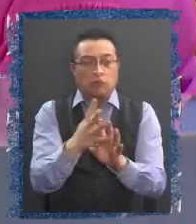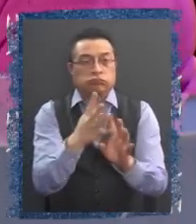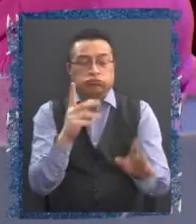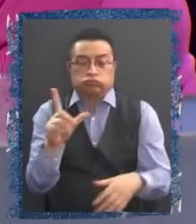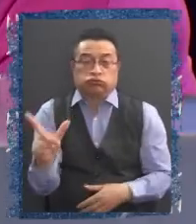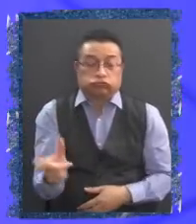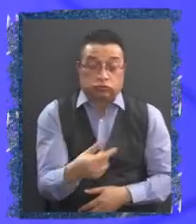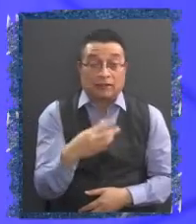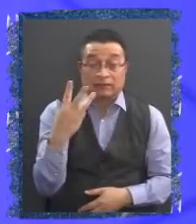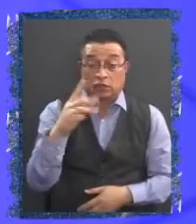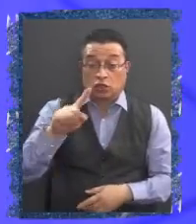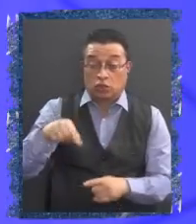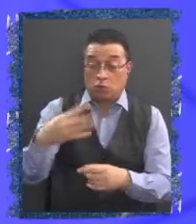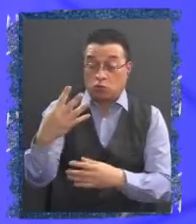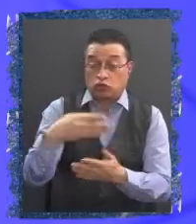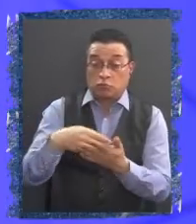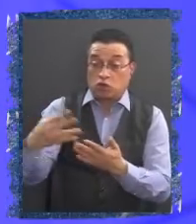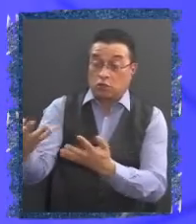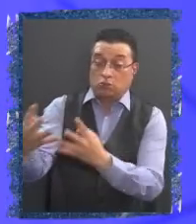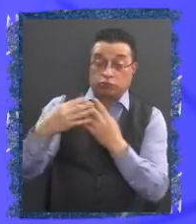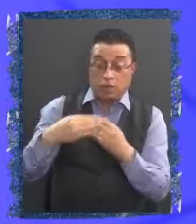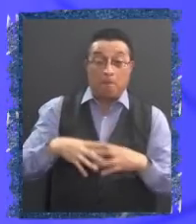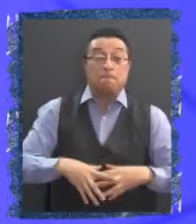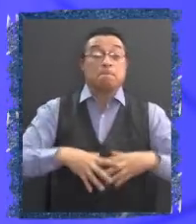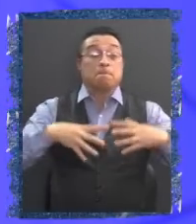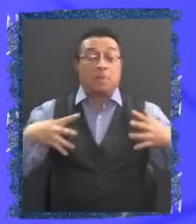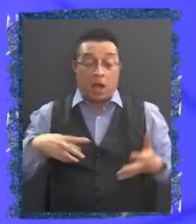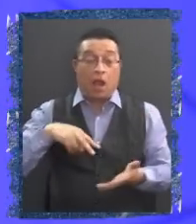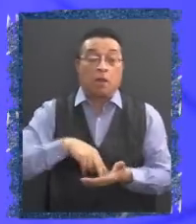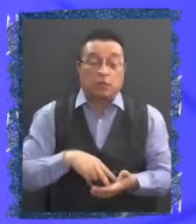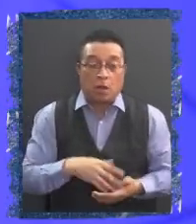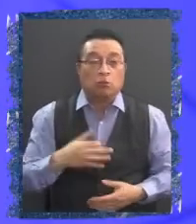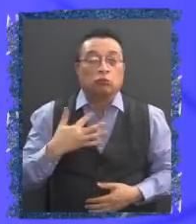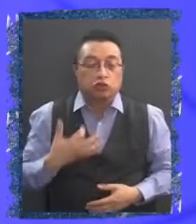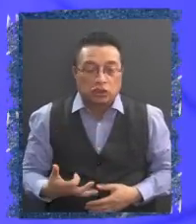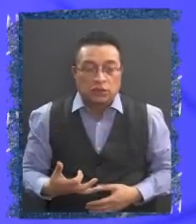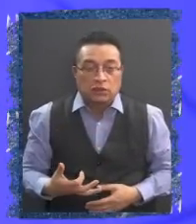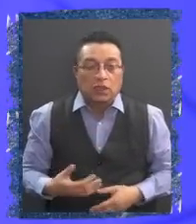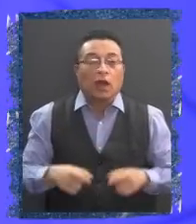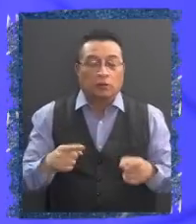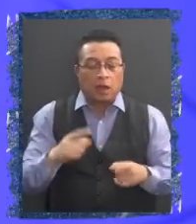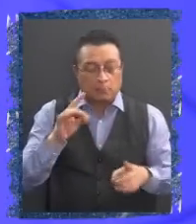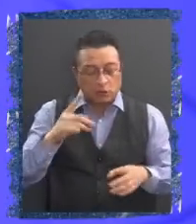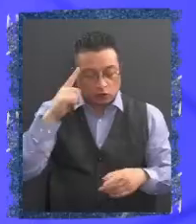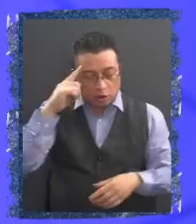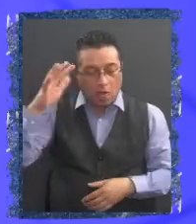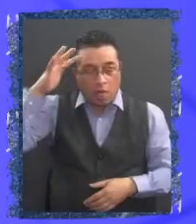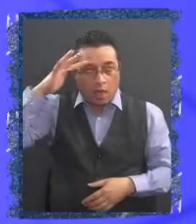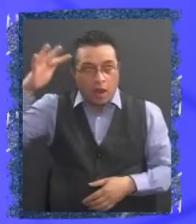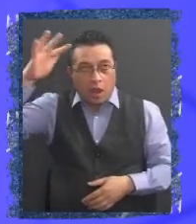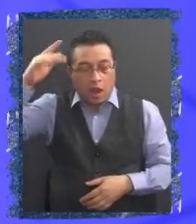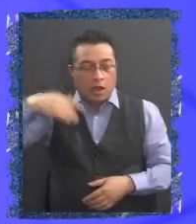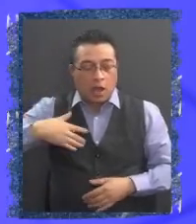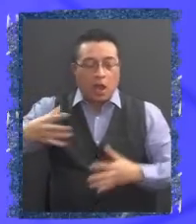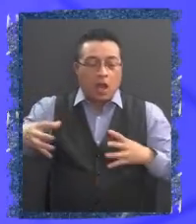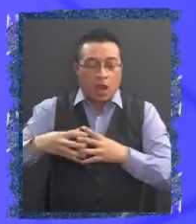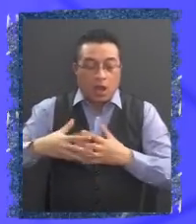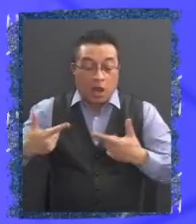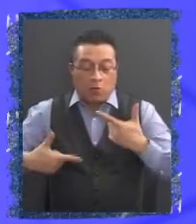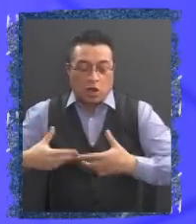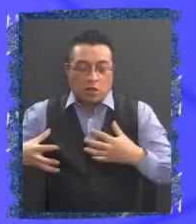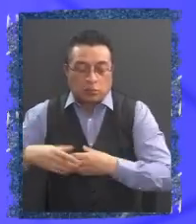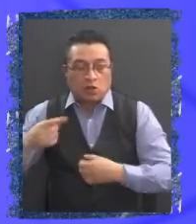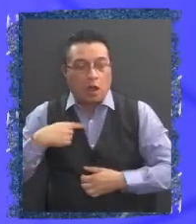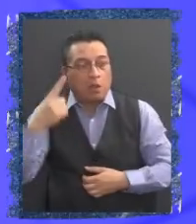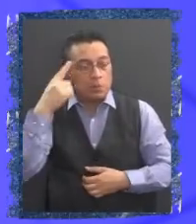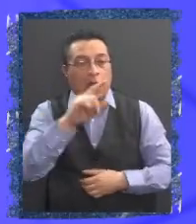los 3,4 millones de personas van a esperar más todavía? Porque se está pensando solamente en la ideología y no se está pensando en la persona que está en su casa esperando